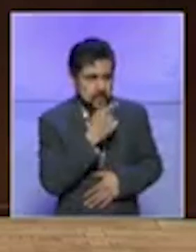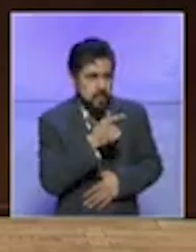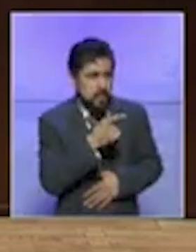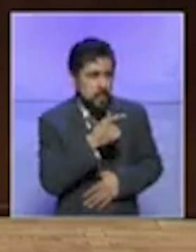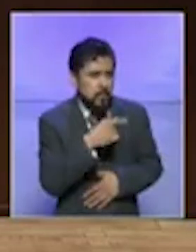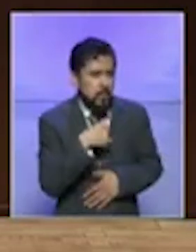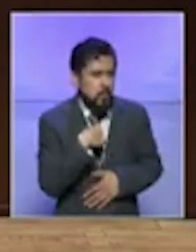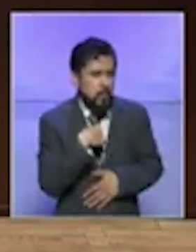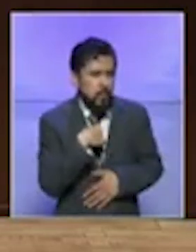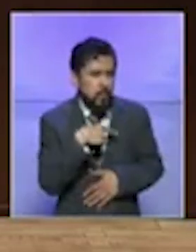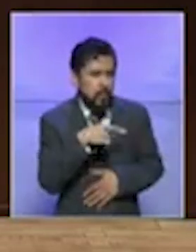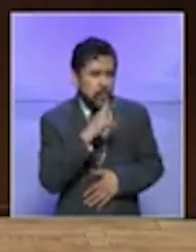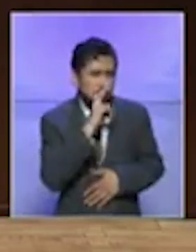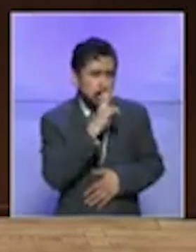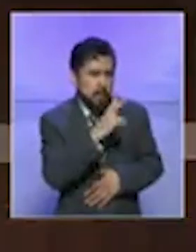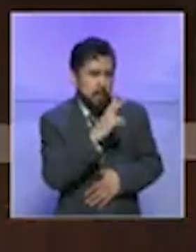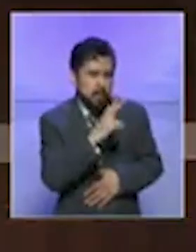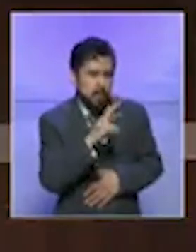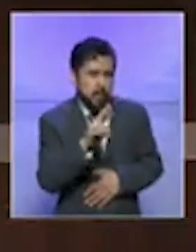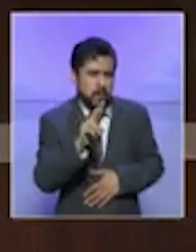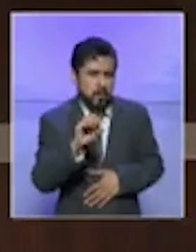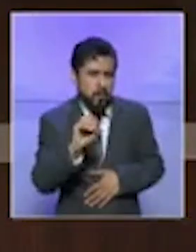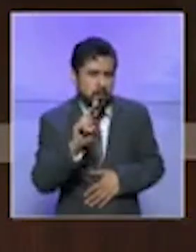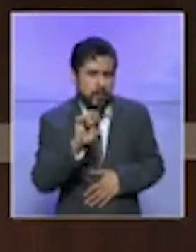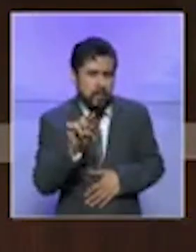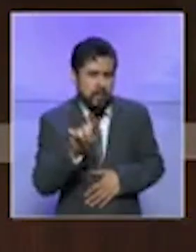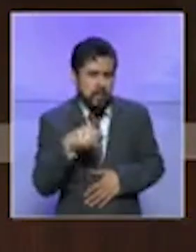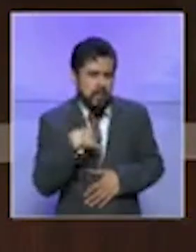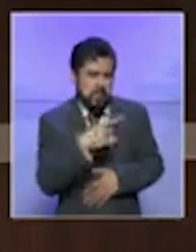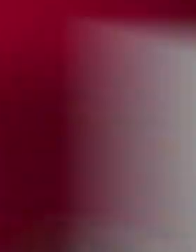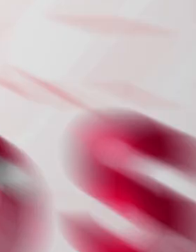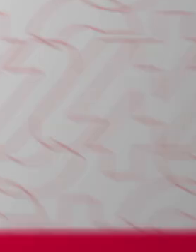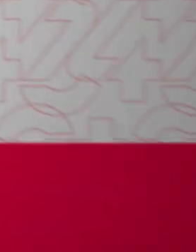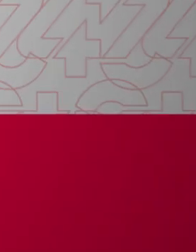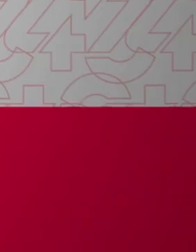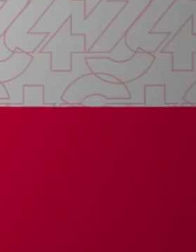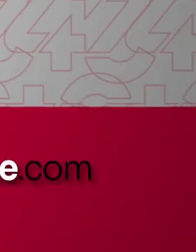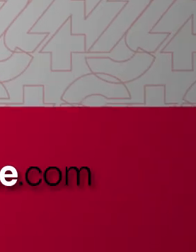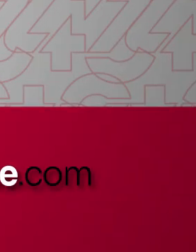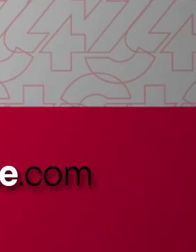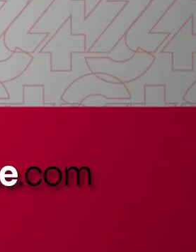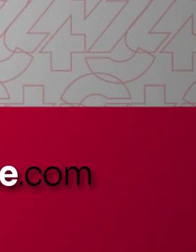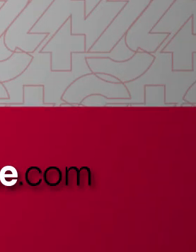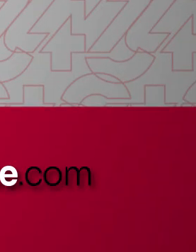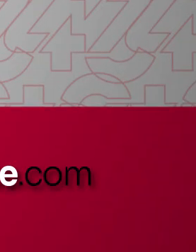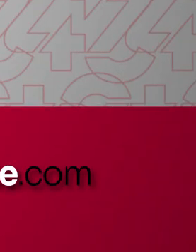Les saludo Jonathan Lee. Las noticias son 24/7.